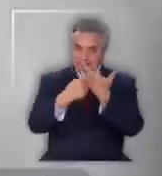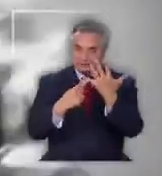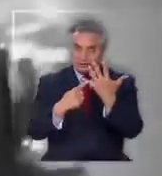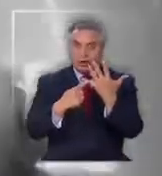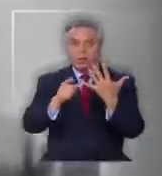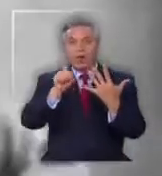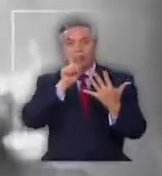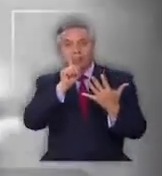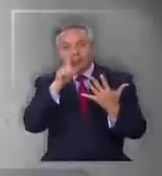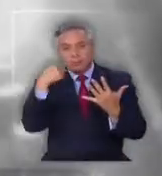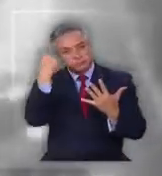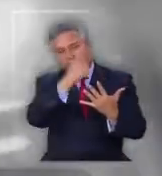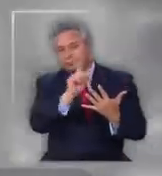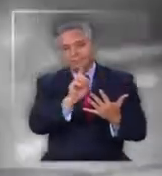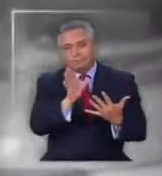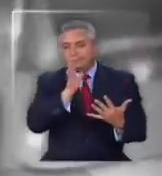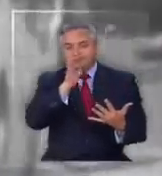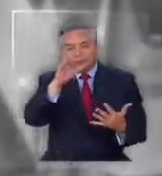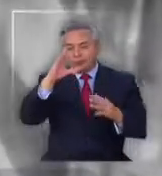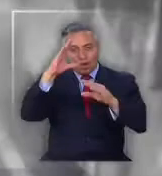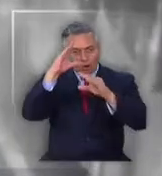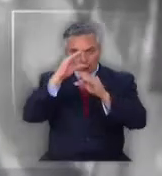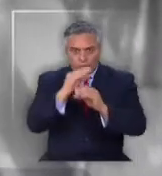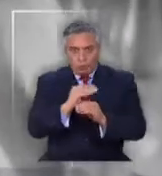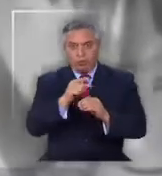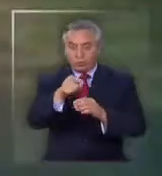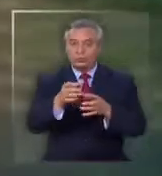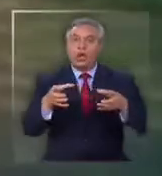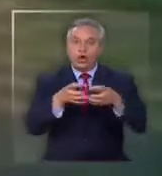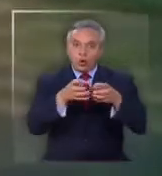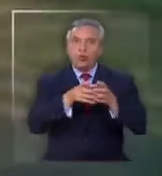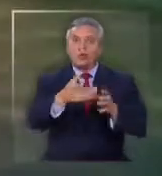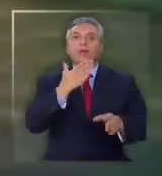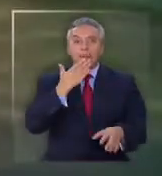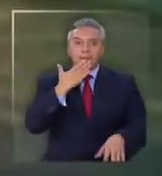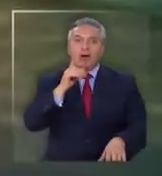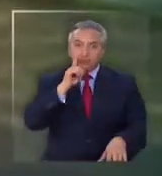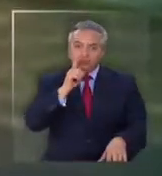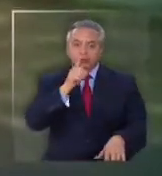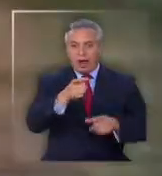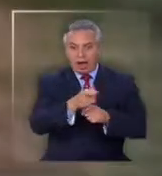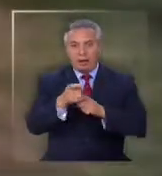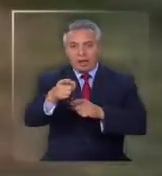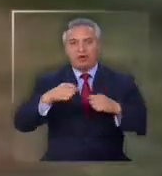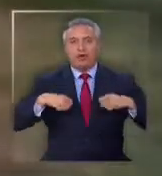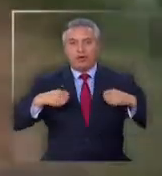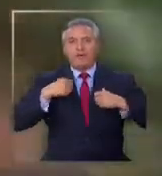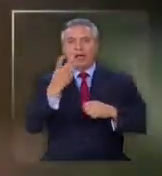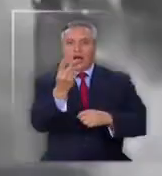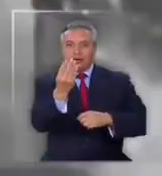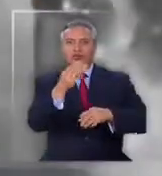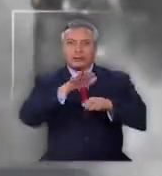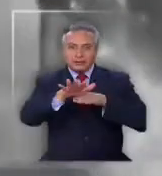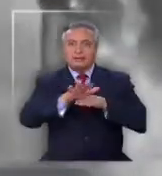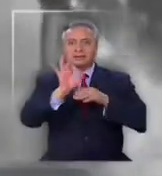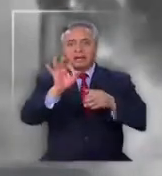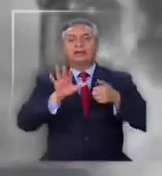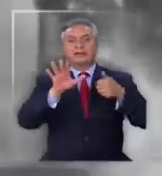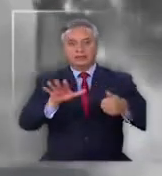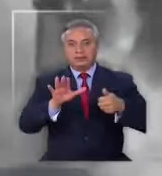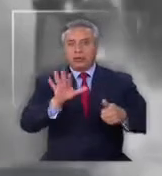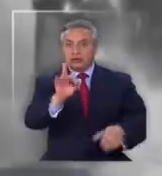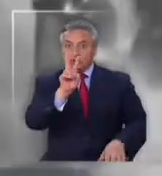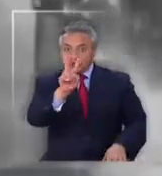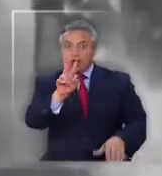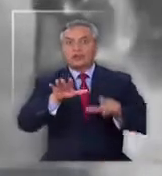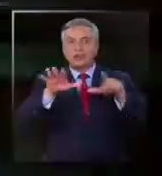asaltaron, estaba muy oscuro. Lo cierto es que este grupo también tenía armas, jóvenes de 14, 15, 16 y 2 de